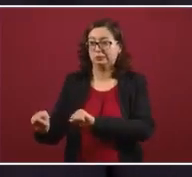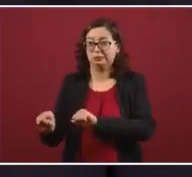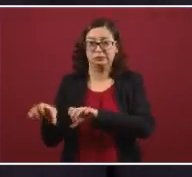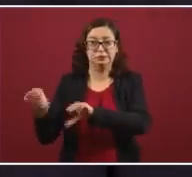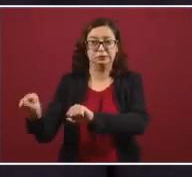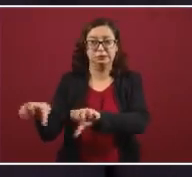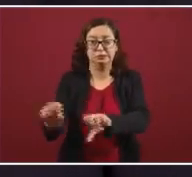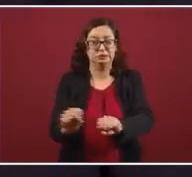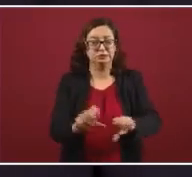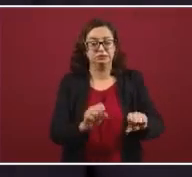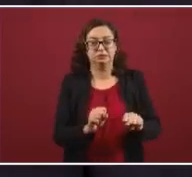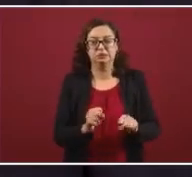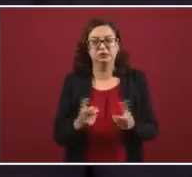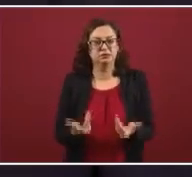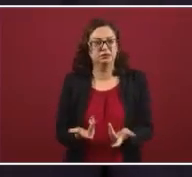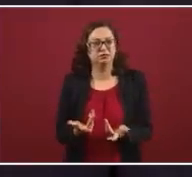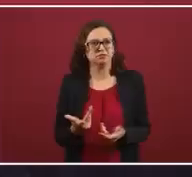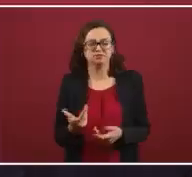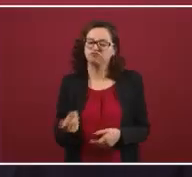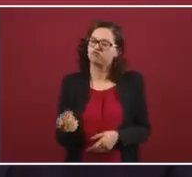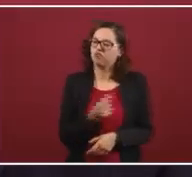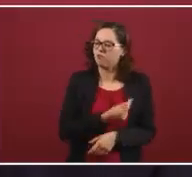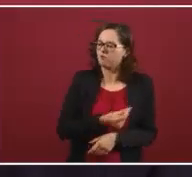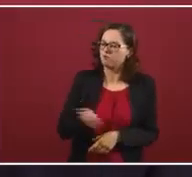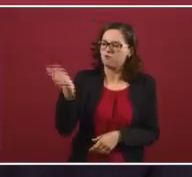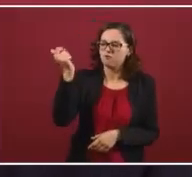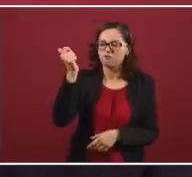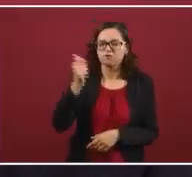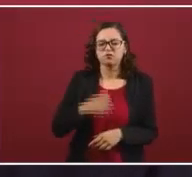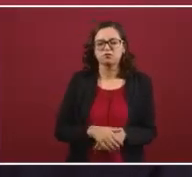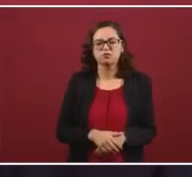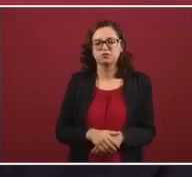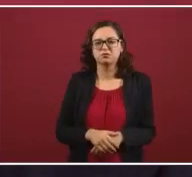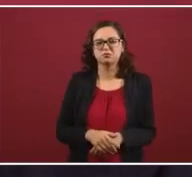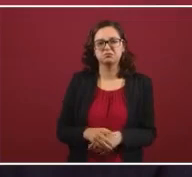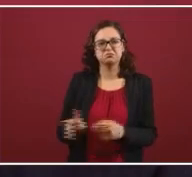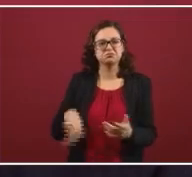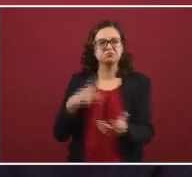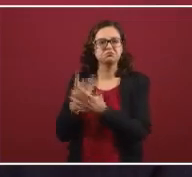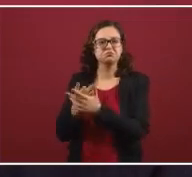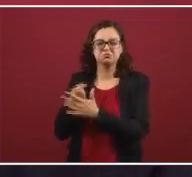exilio. Toda su vida en la cárcel.